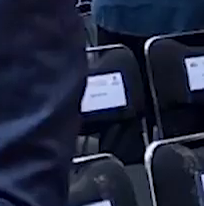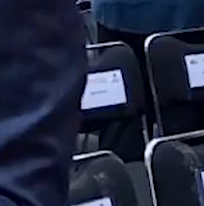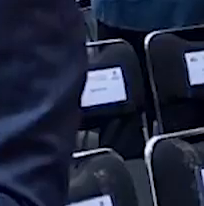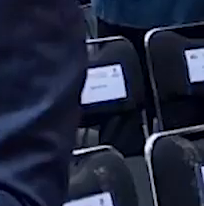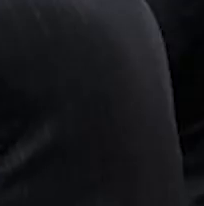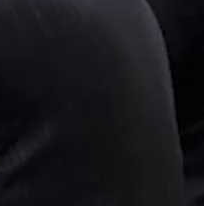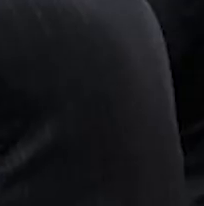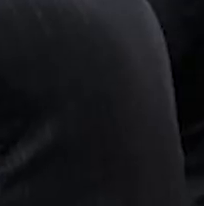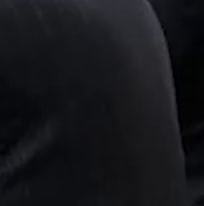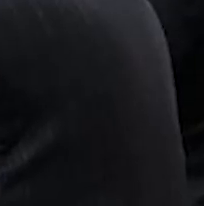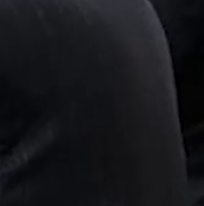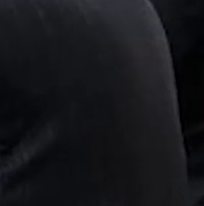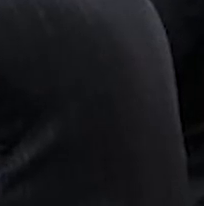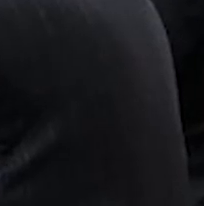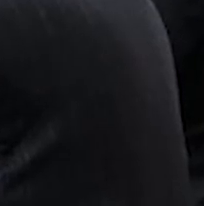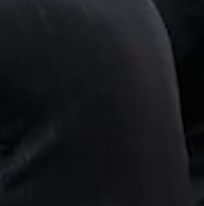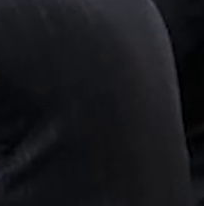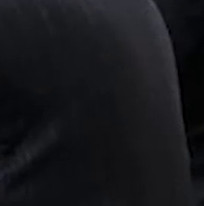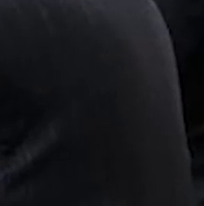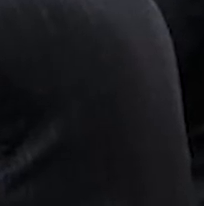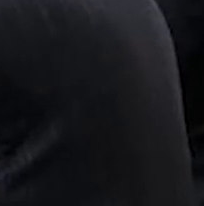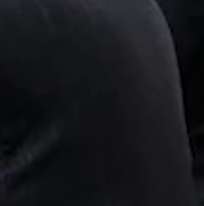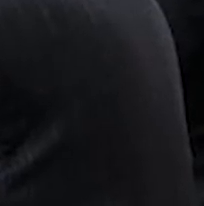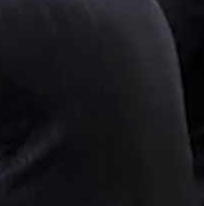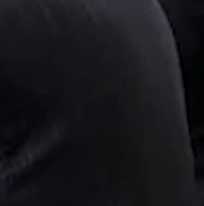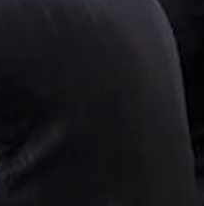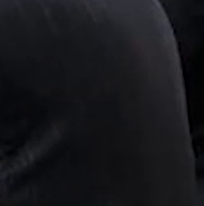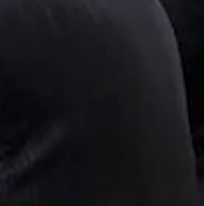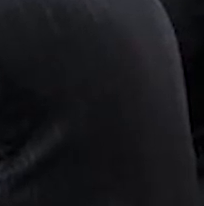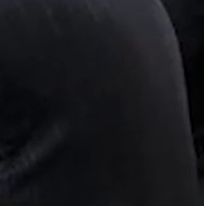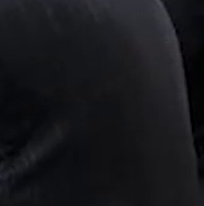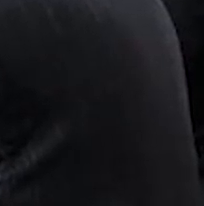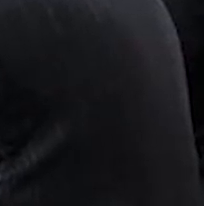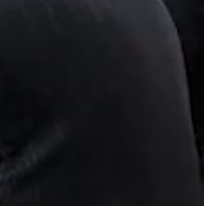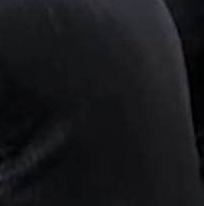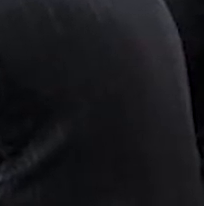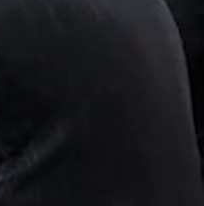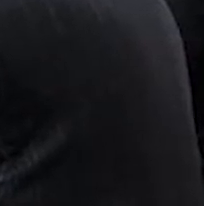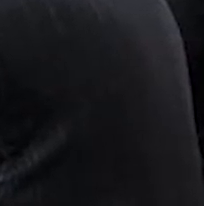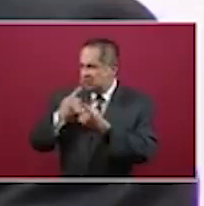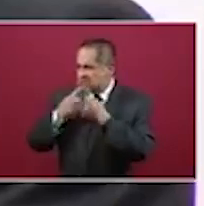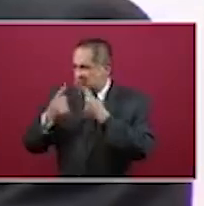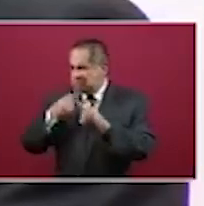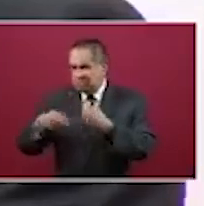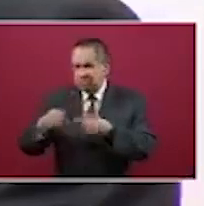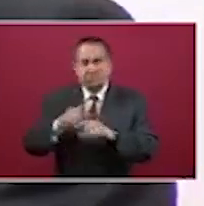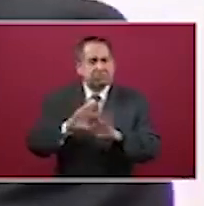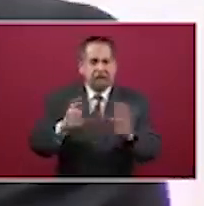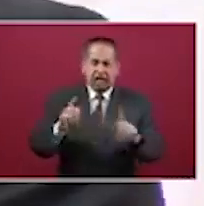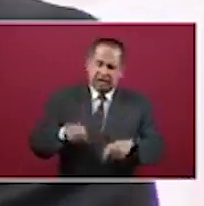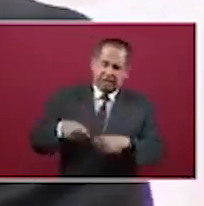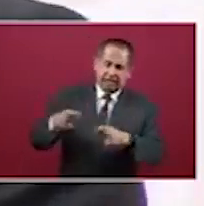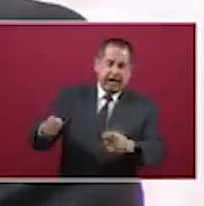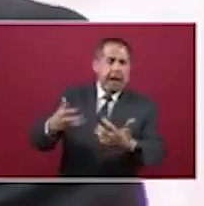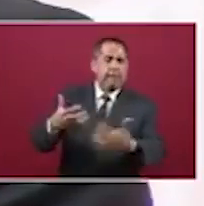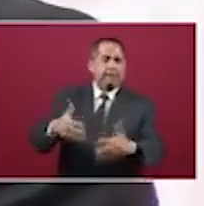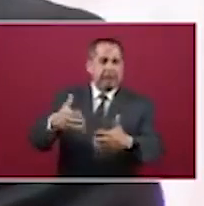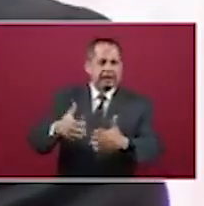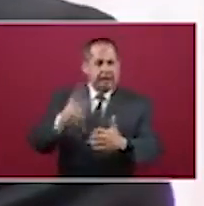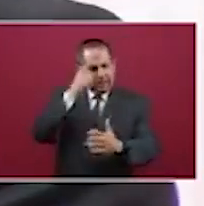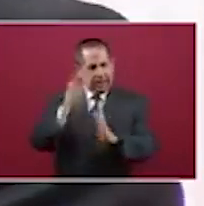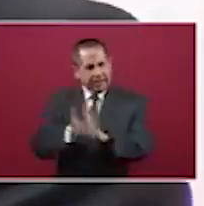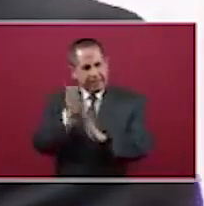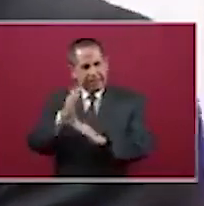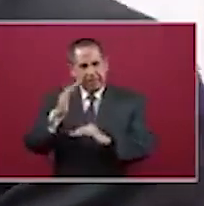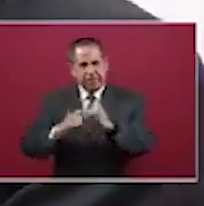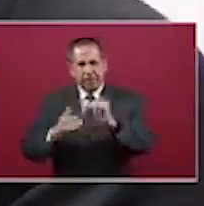vida de los yucatecos. Vila Dosal reiteró la plena disposición del gobierno de Yucatán para trabajar de manera coordinada con las autoridades federales para lograr